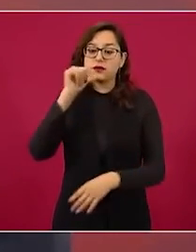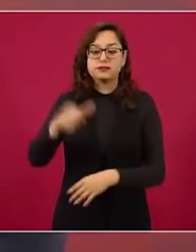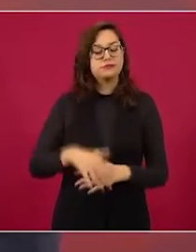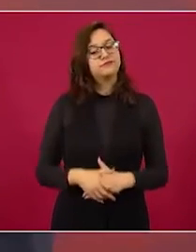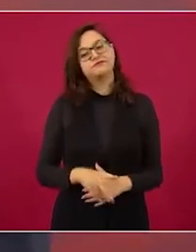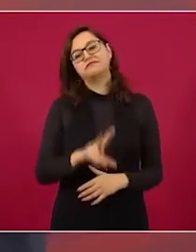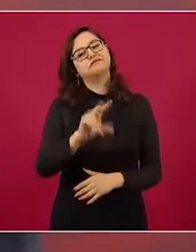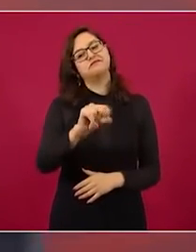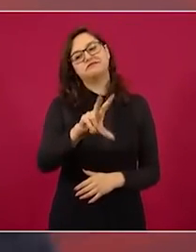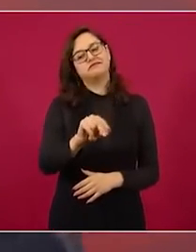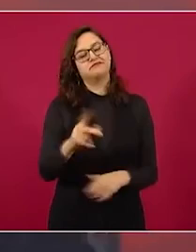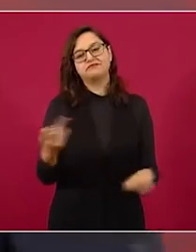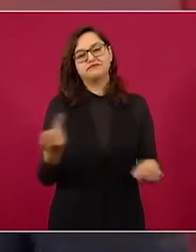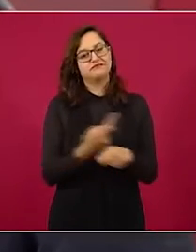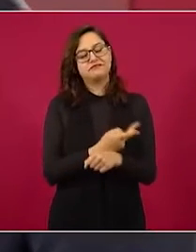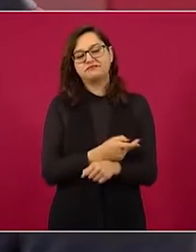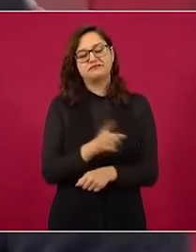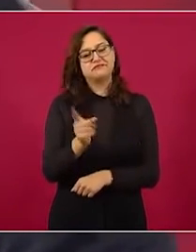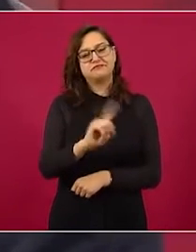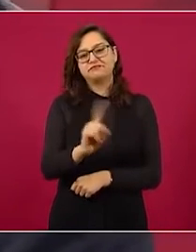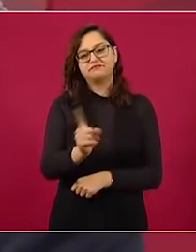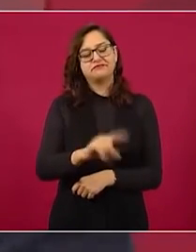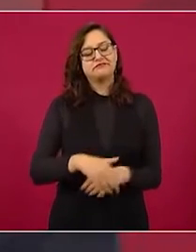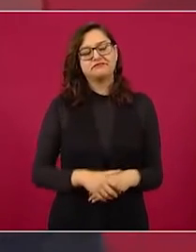Sus ingresos tienen que ver